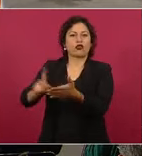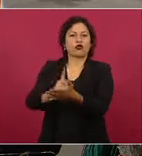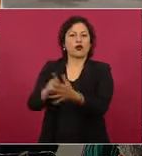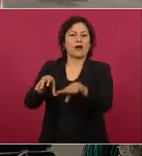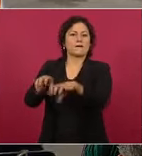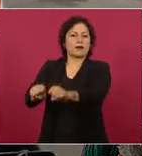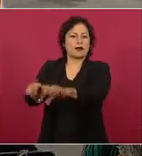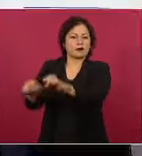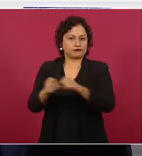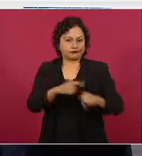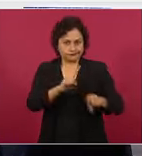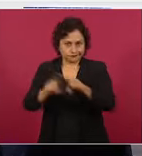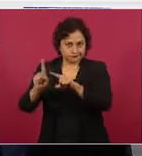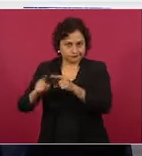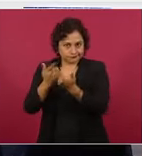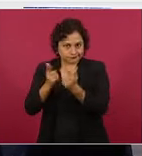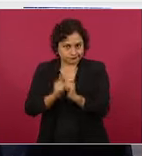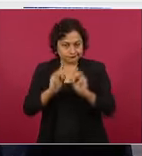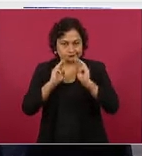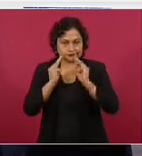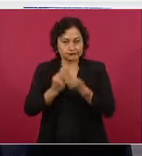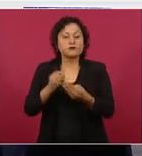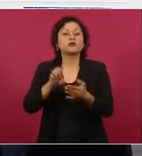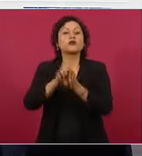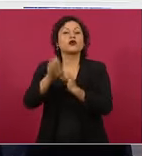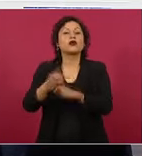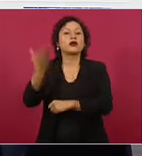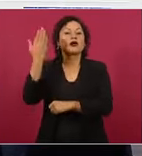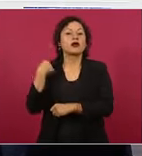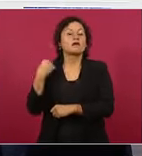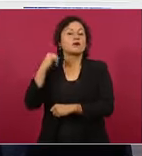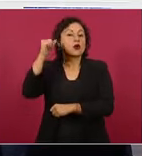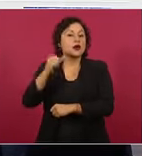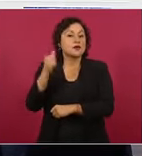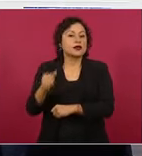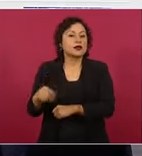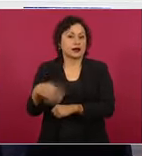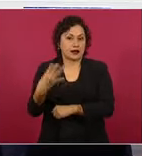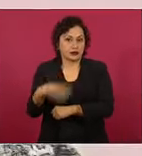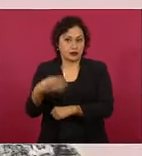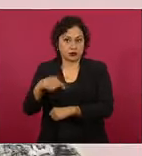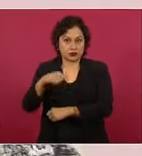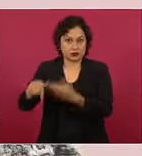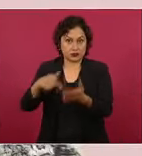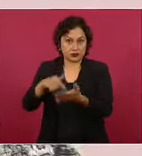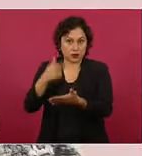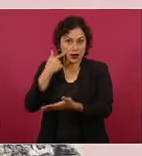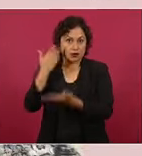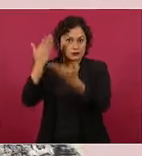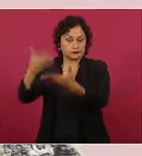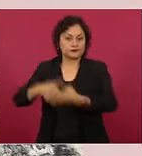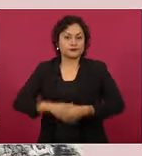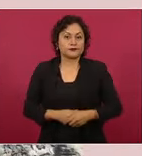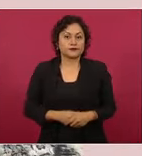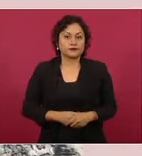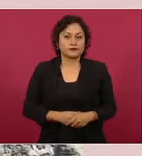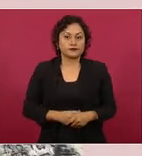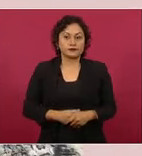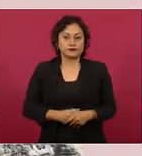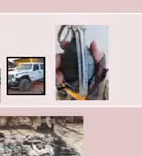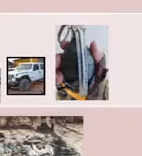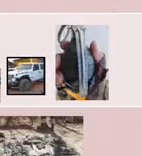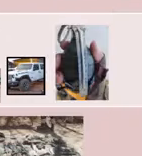la que aconteció el 14 de abril en Santa María del Oro, donde detuvieron a cinco personas.